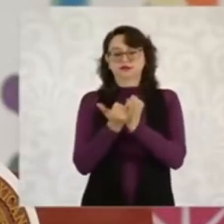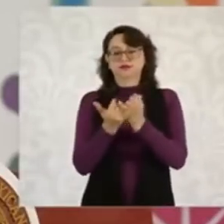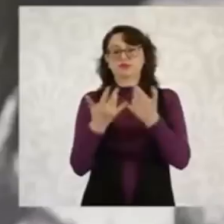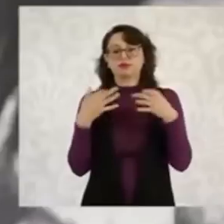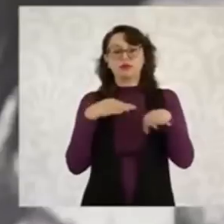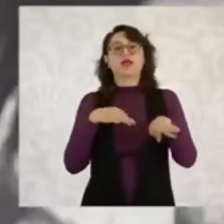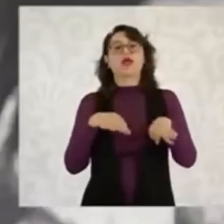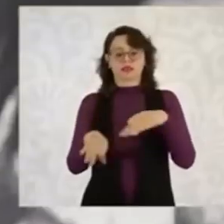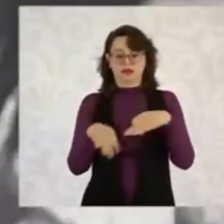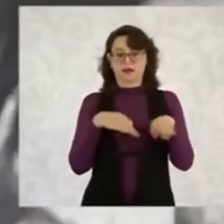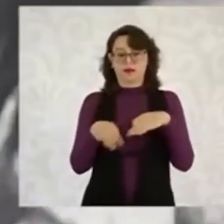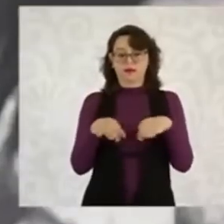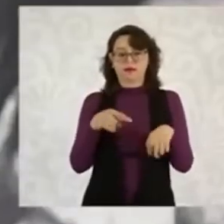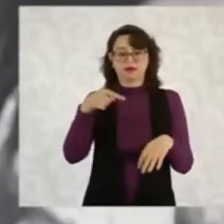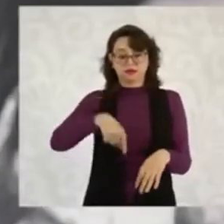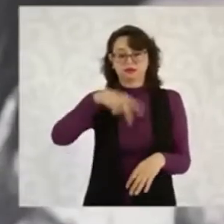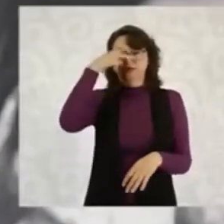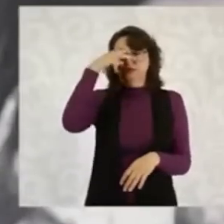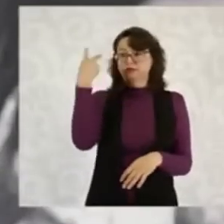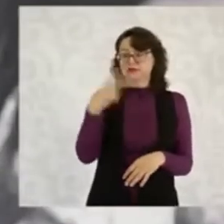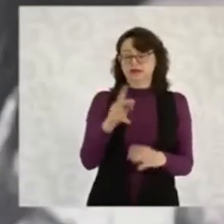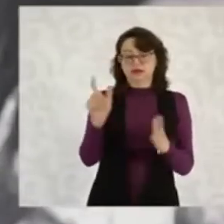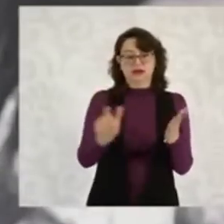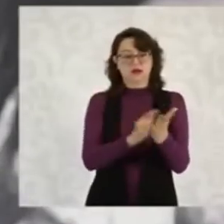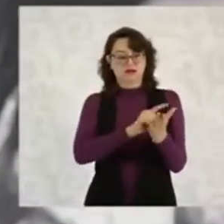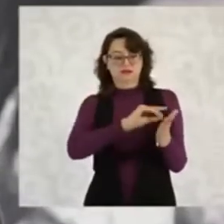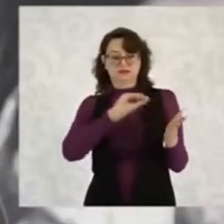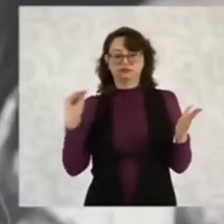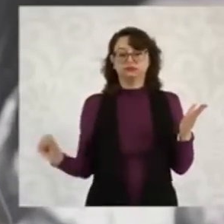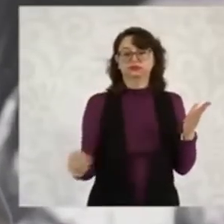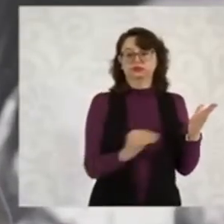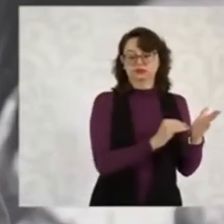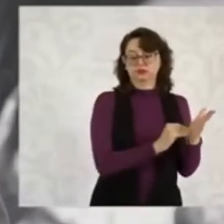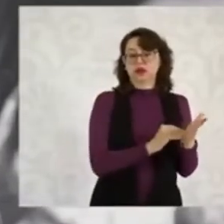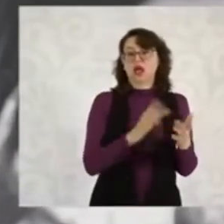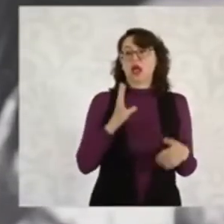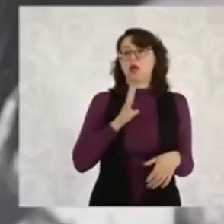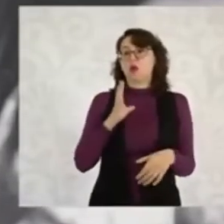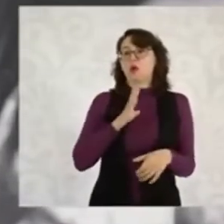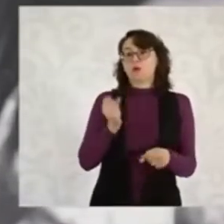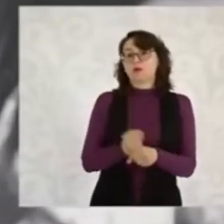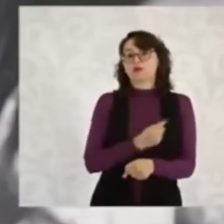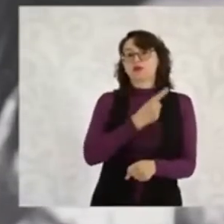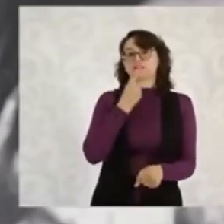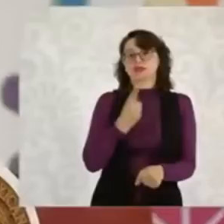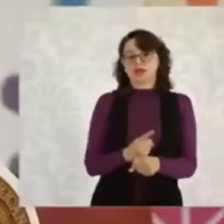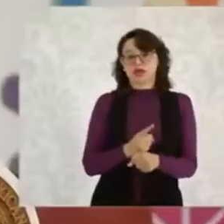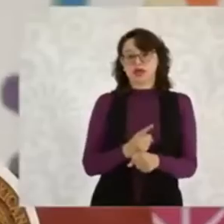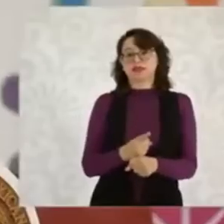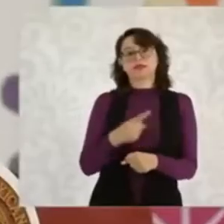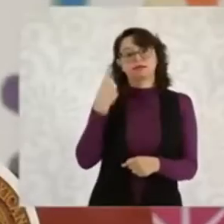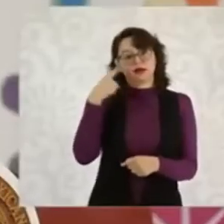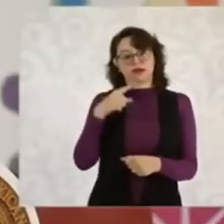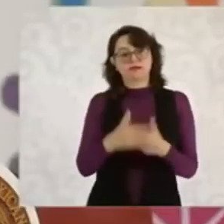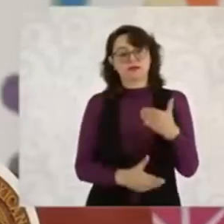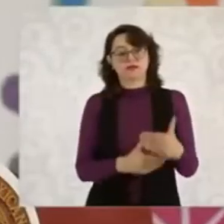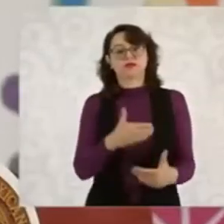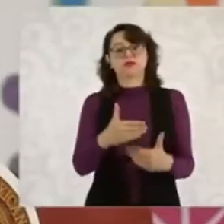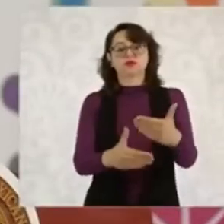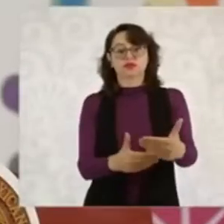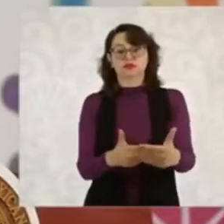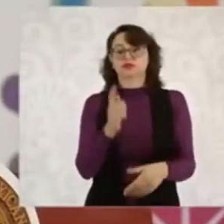la reforma en México no pierde de vista la verdadera oportunidad que representa este proceso, que es